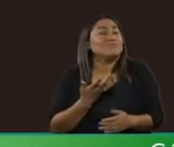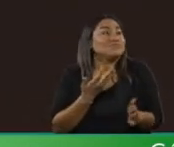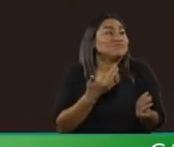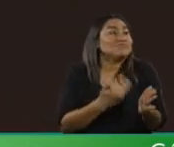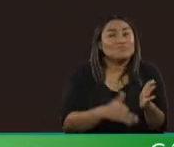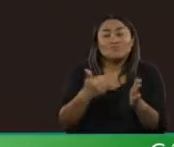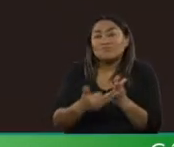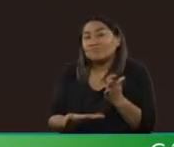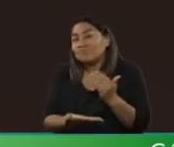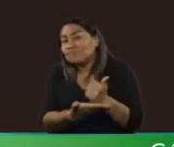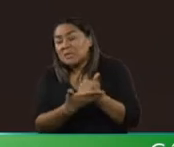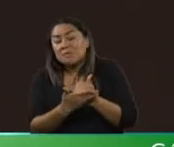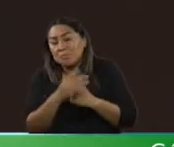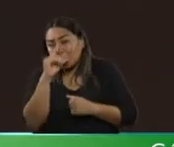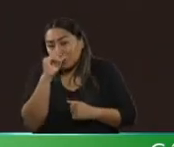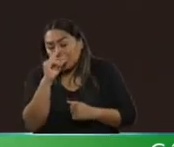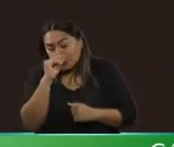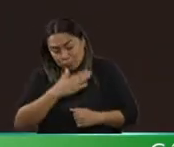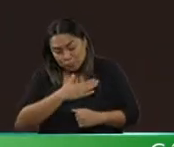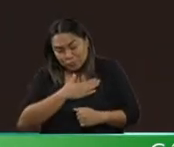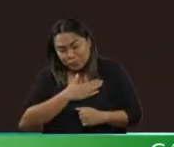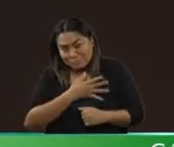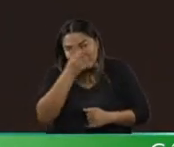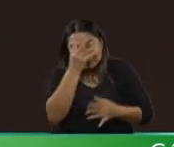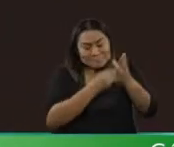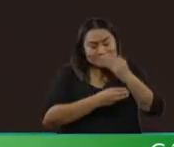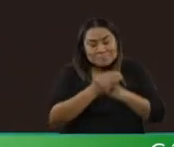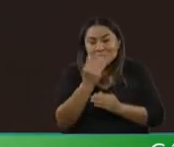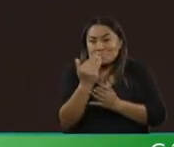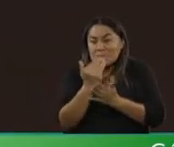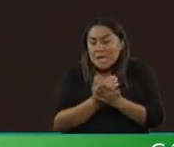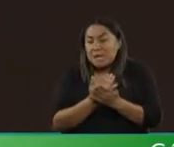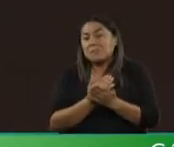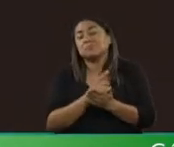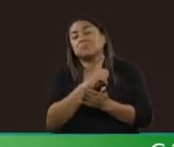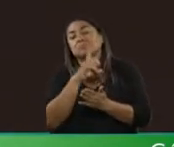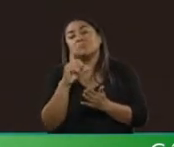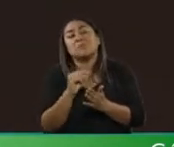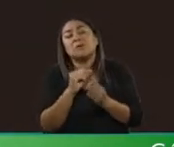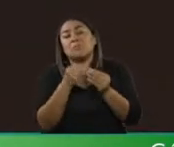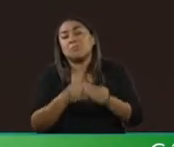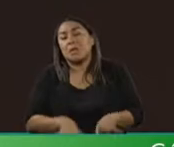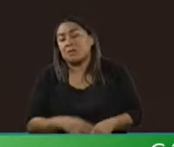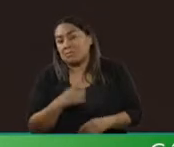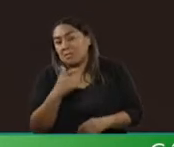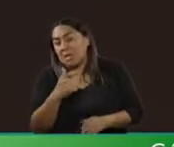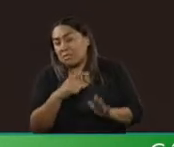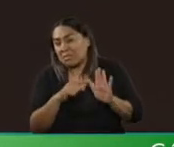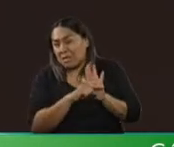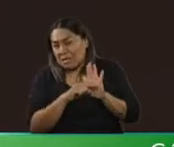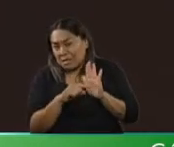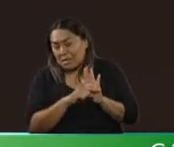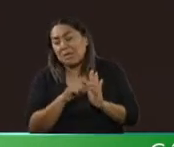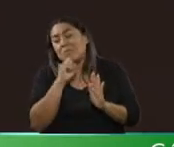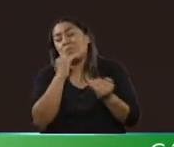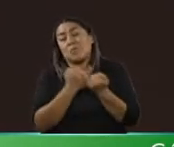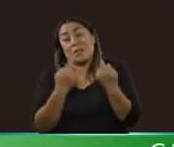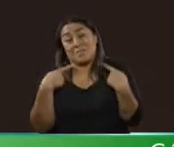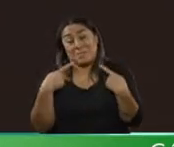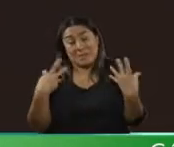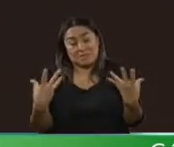ha limitado su desarrollo personal, teniendo un impacto negativo en nuestra economía y, por supuesto, en el tejido